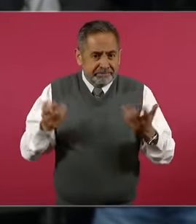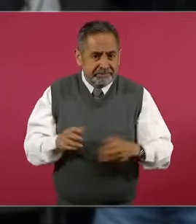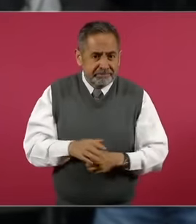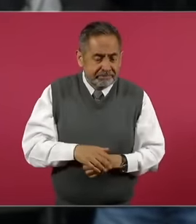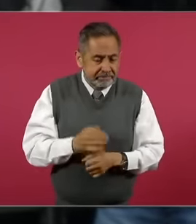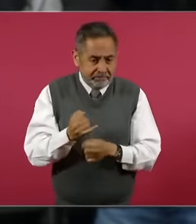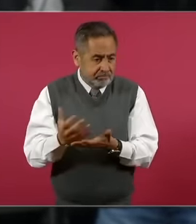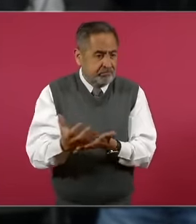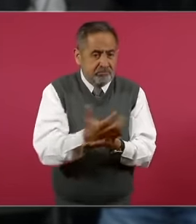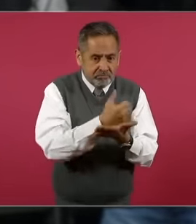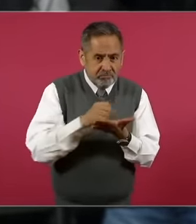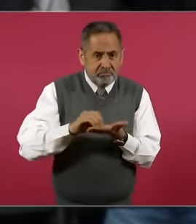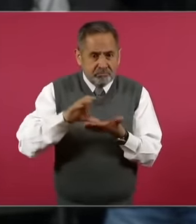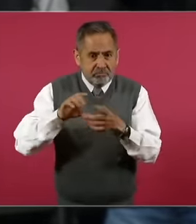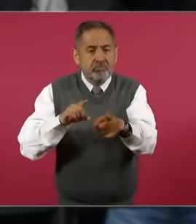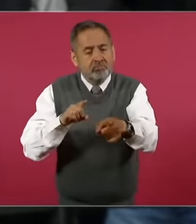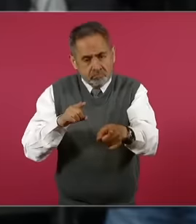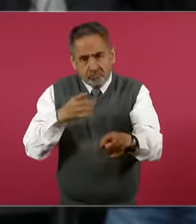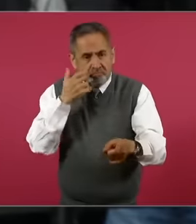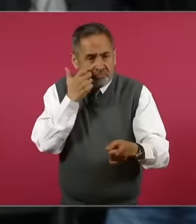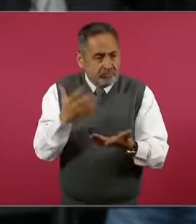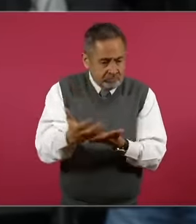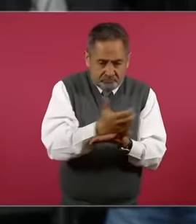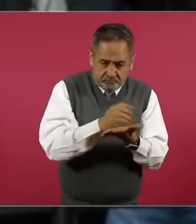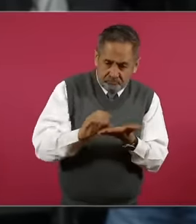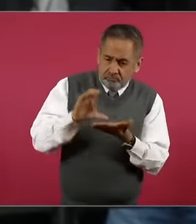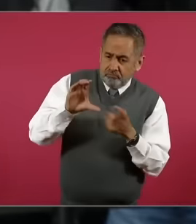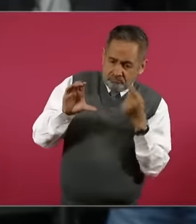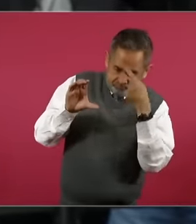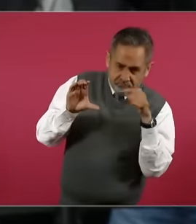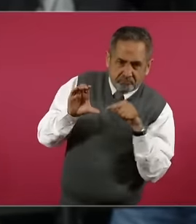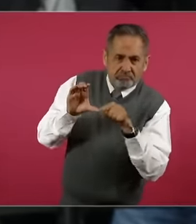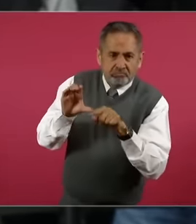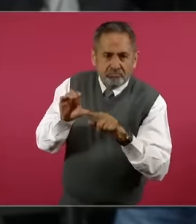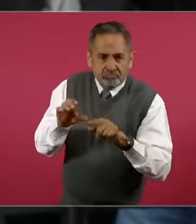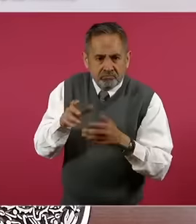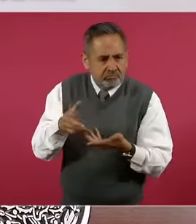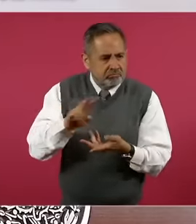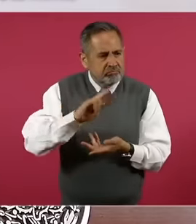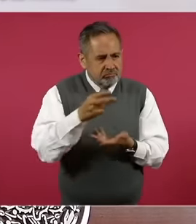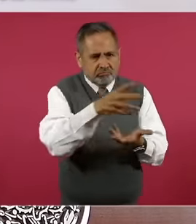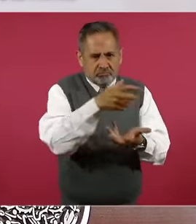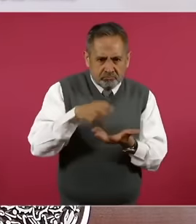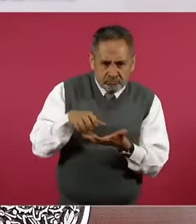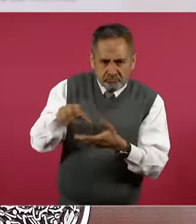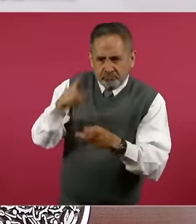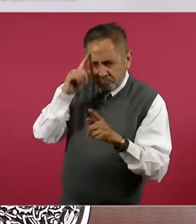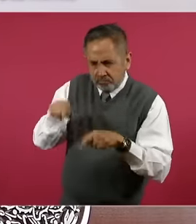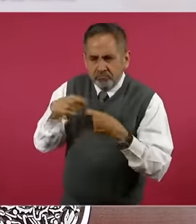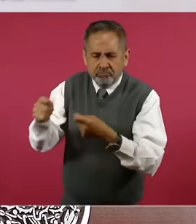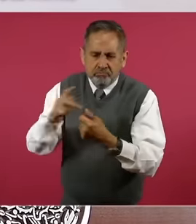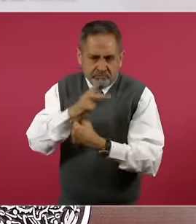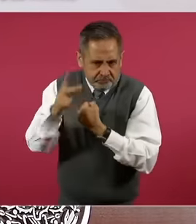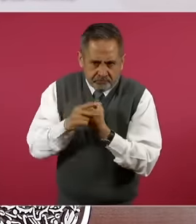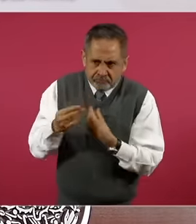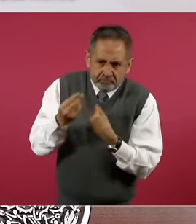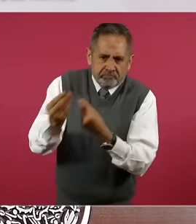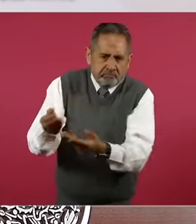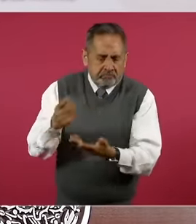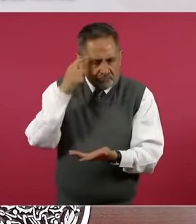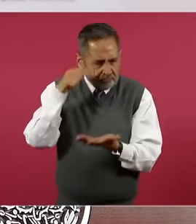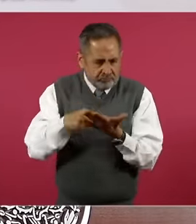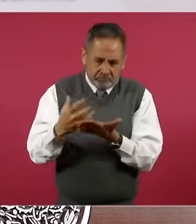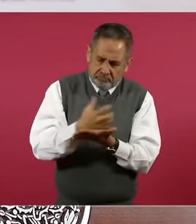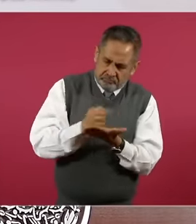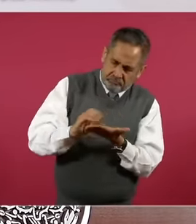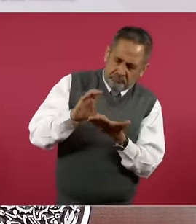un ingreso, usted que ha peleado tanto los ingresos, recuperar los ingresos para el país sería, creo que, algo que